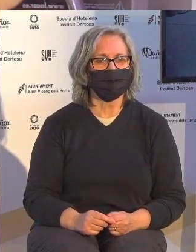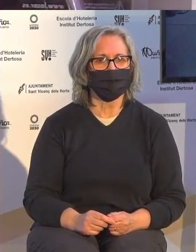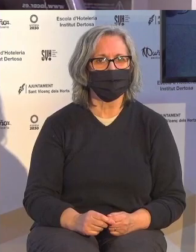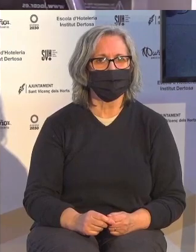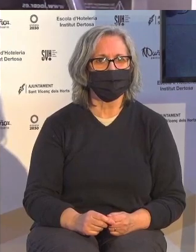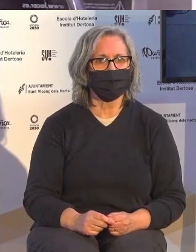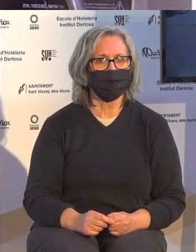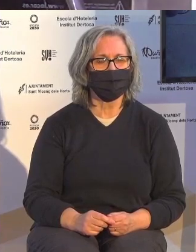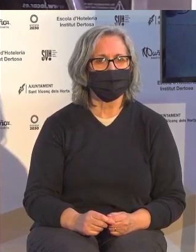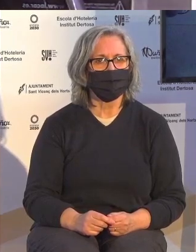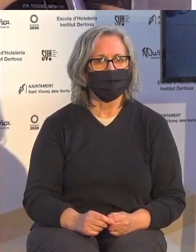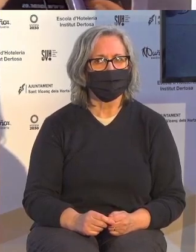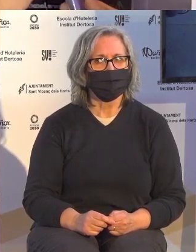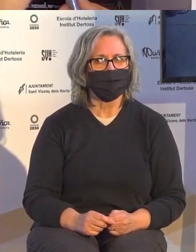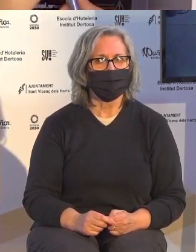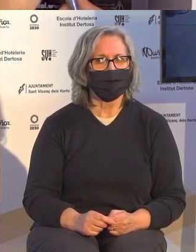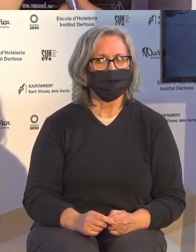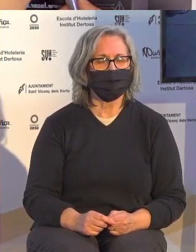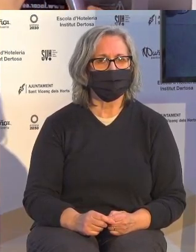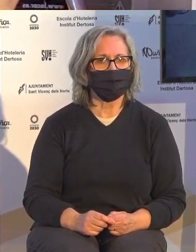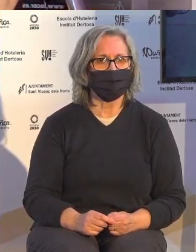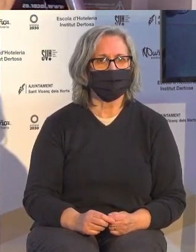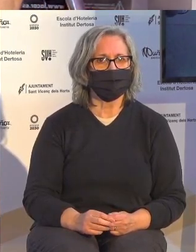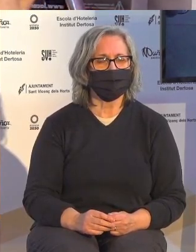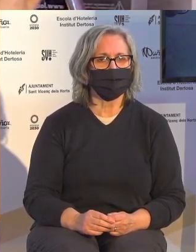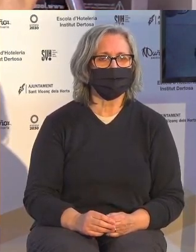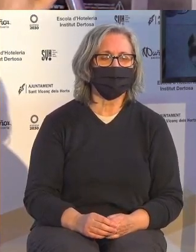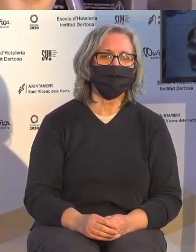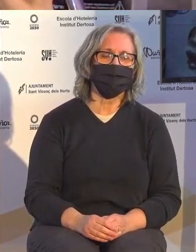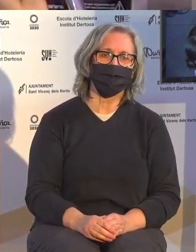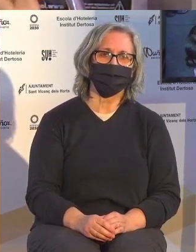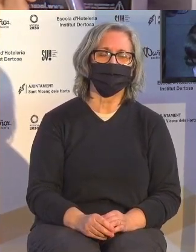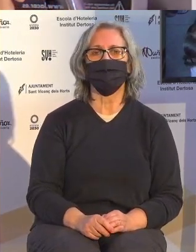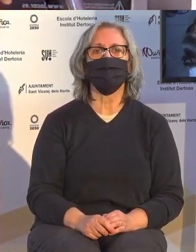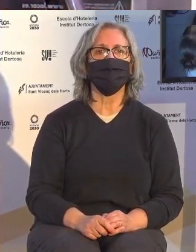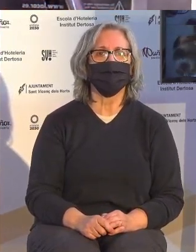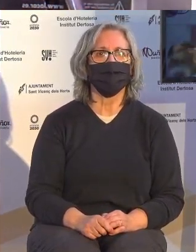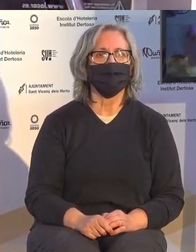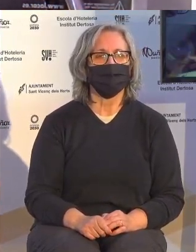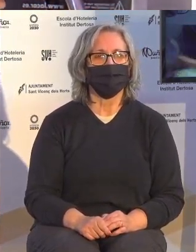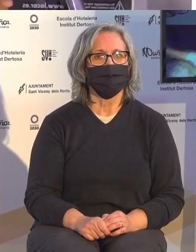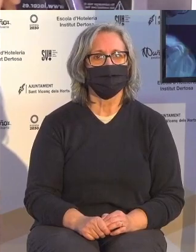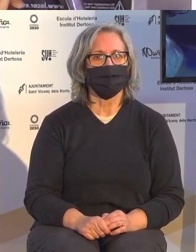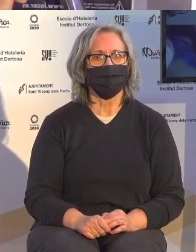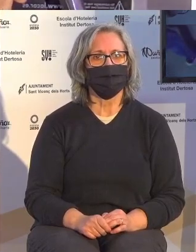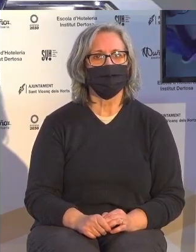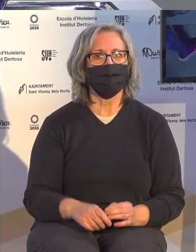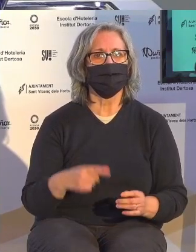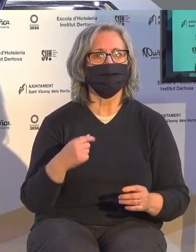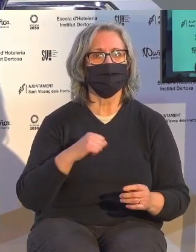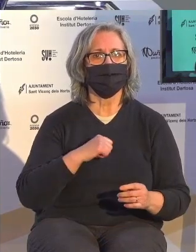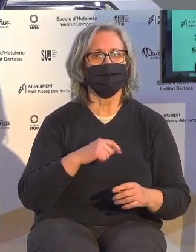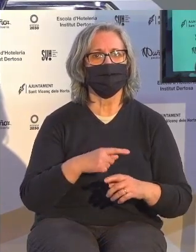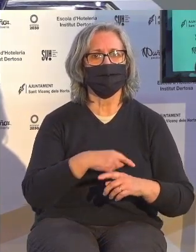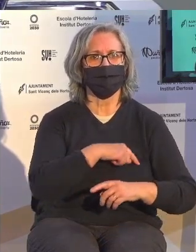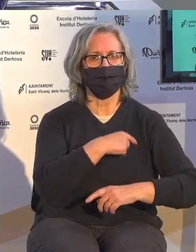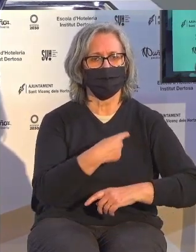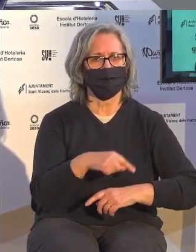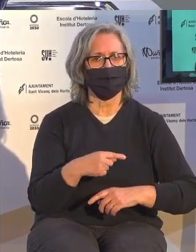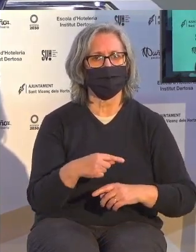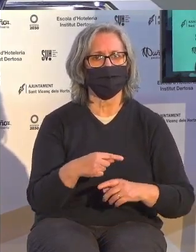podéis poner un bol con agua fría que puede mostrar porque muchas veces no tenemos un termómetro principalmente las personas de la casa no hay